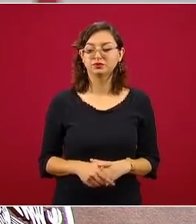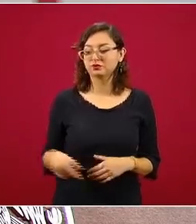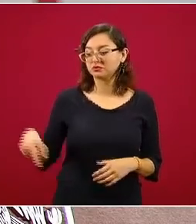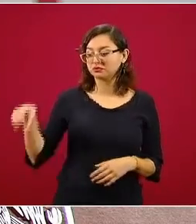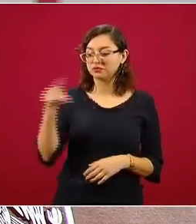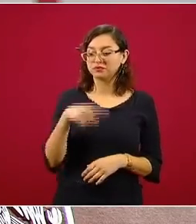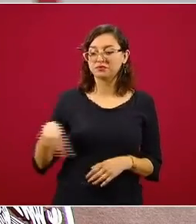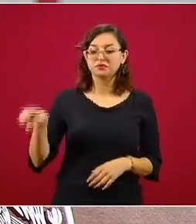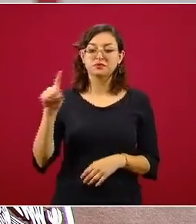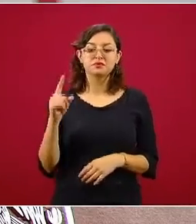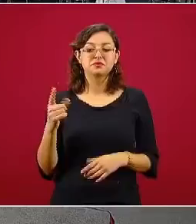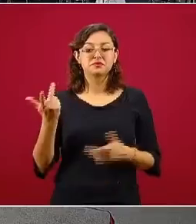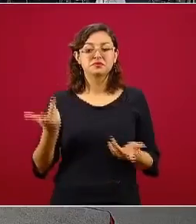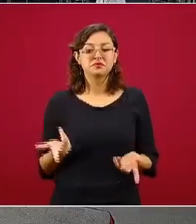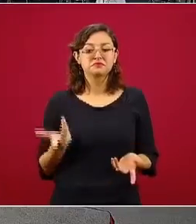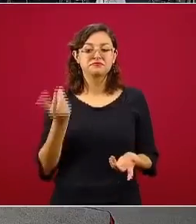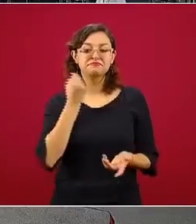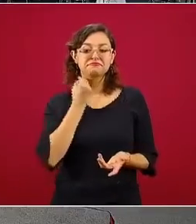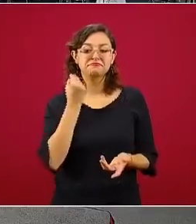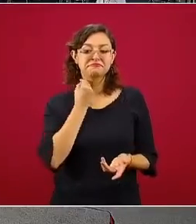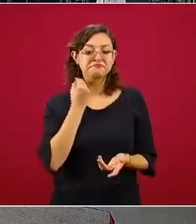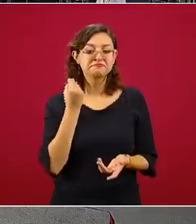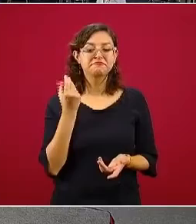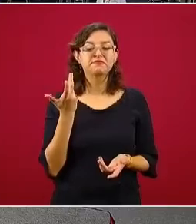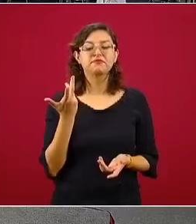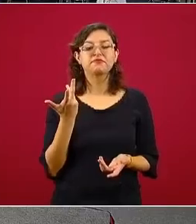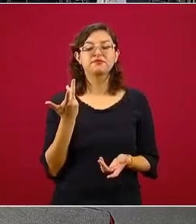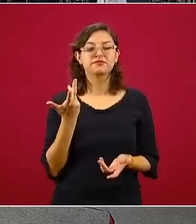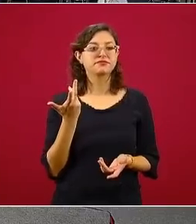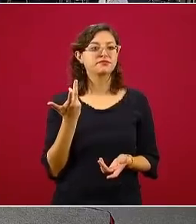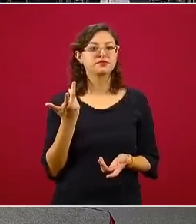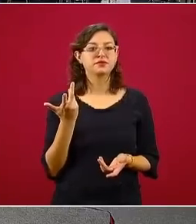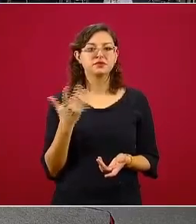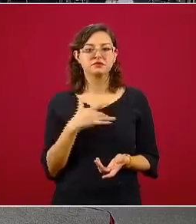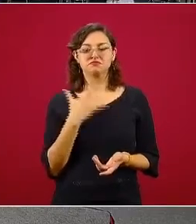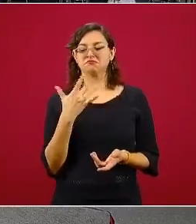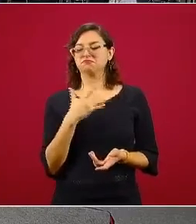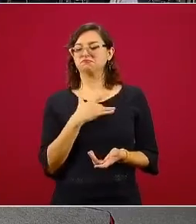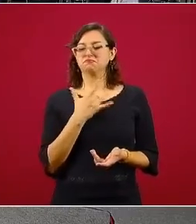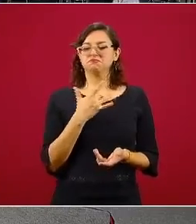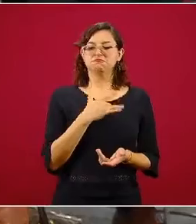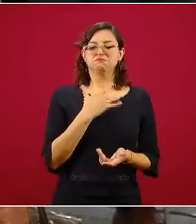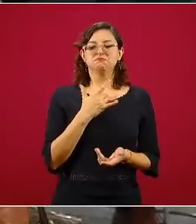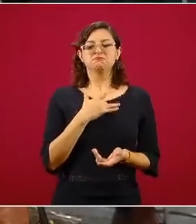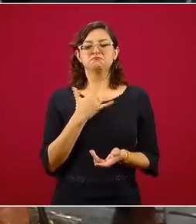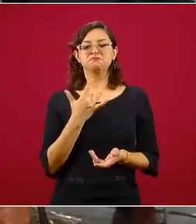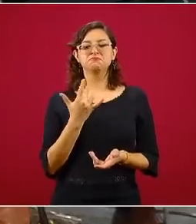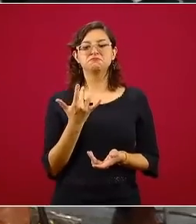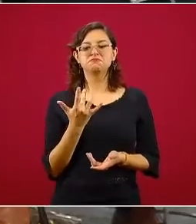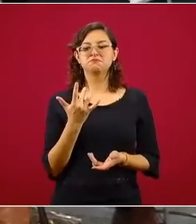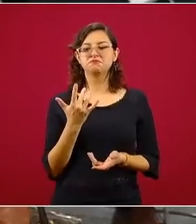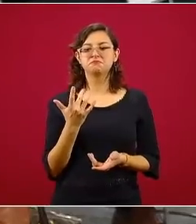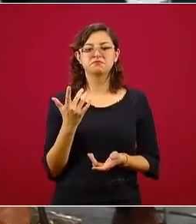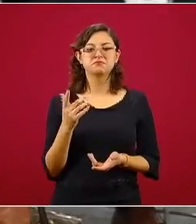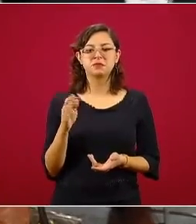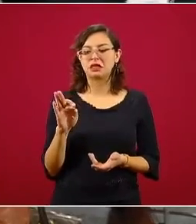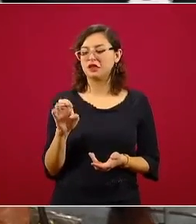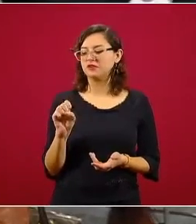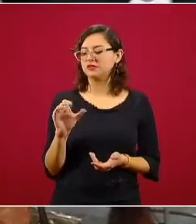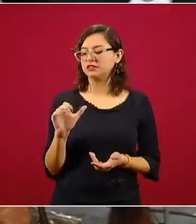fiscalistas, igual como sucedía con los despachos de